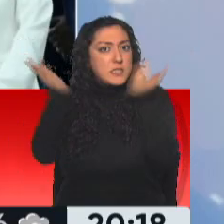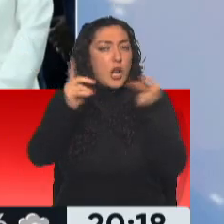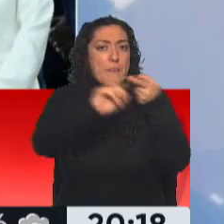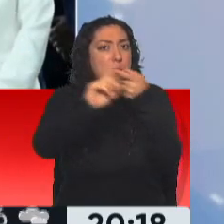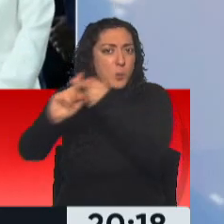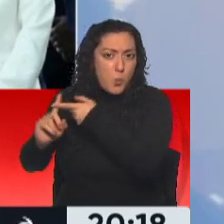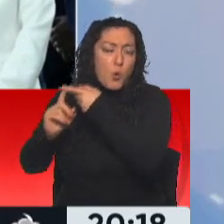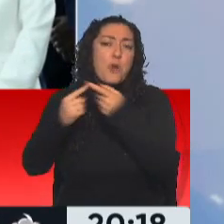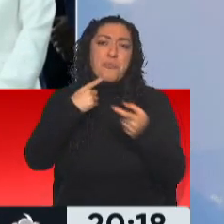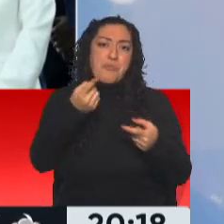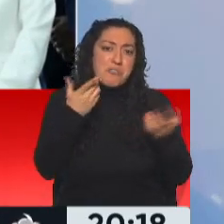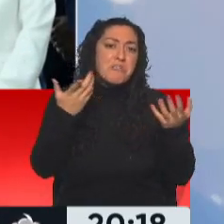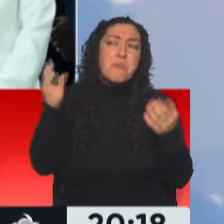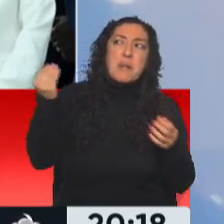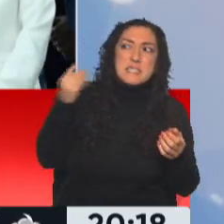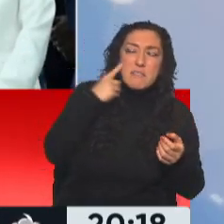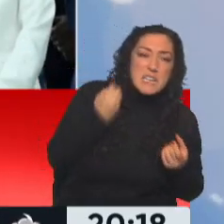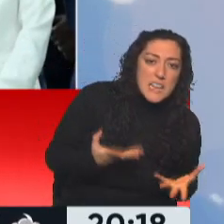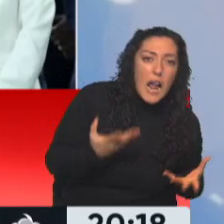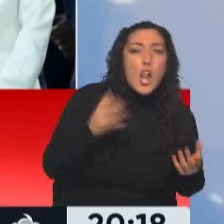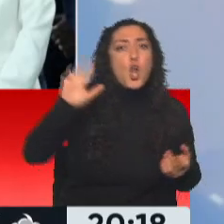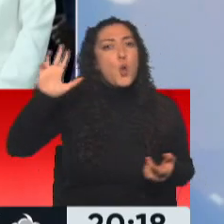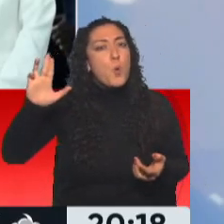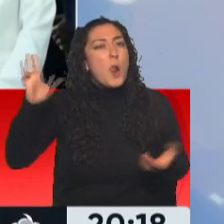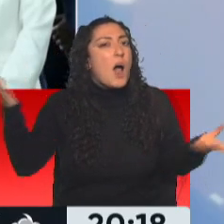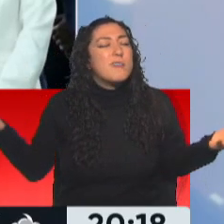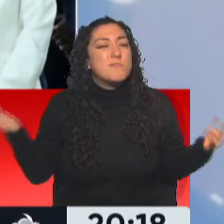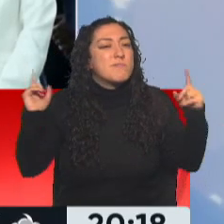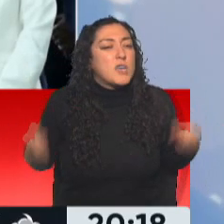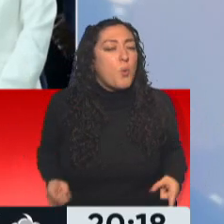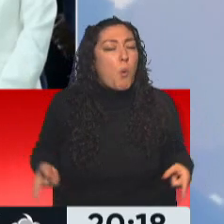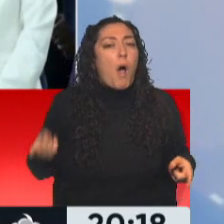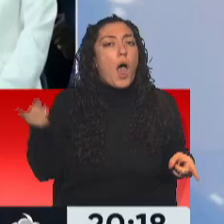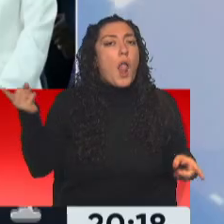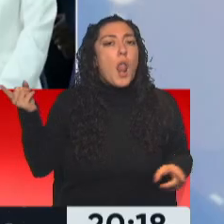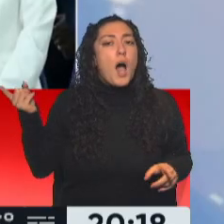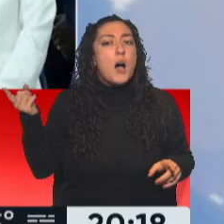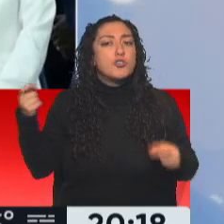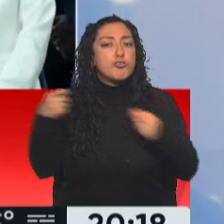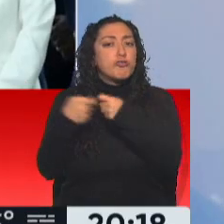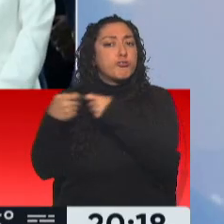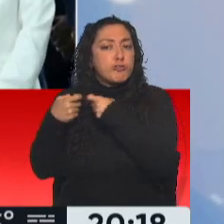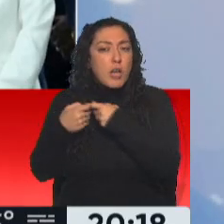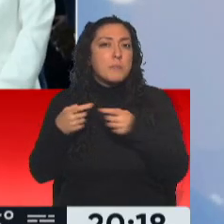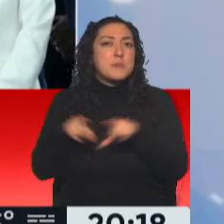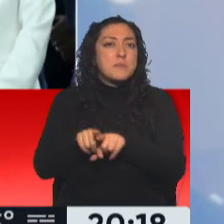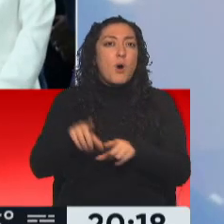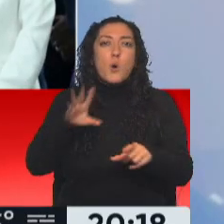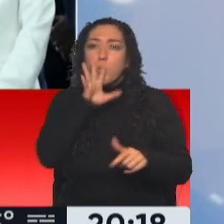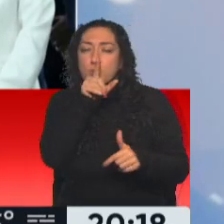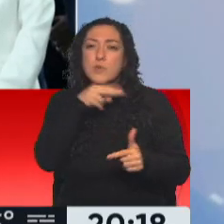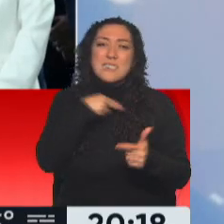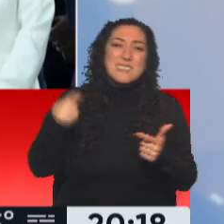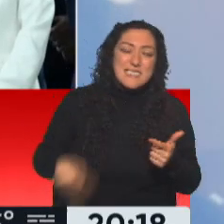hablaba de qué puede llegar a ser Brasil, qué puede llegar a ser Lula, pero sabemos que se sostiene fuertemente de alianzas, sobre todo de Rusia, de China, de